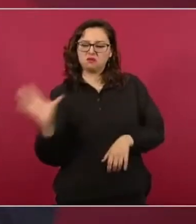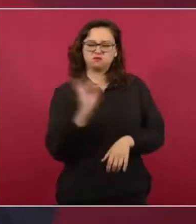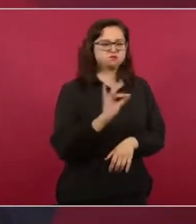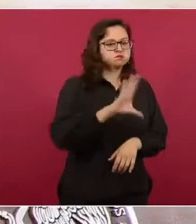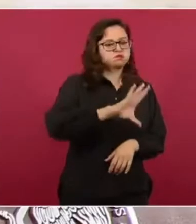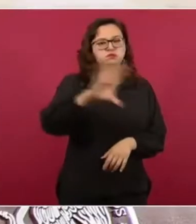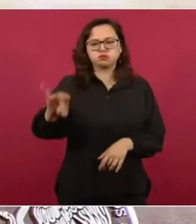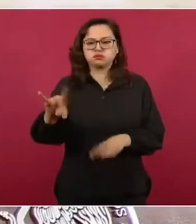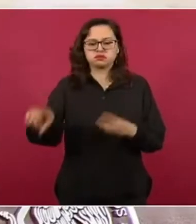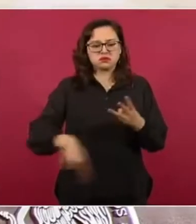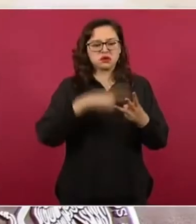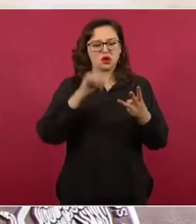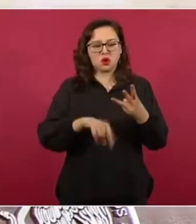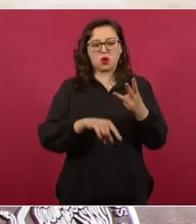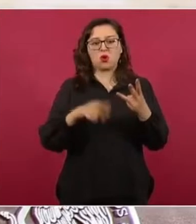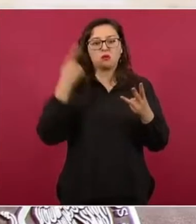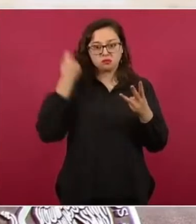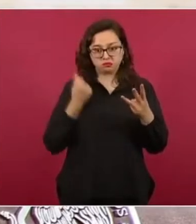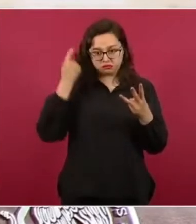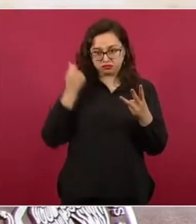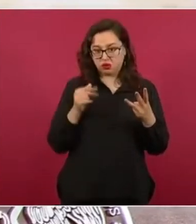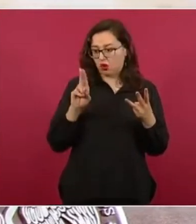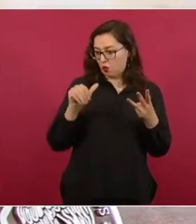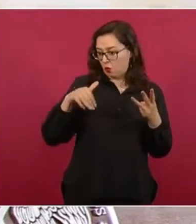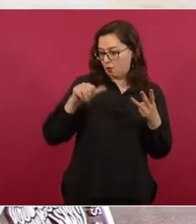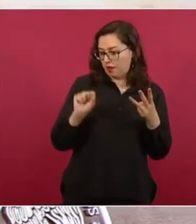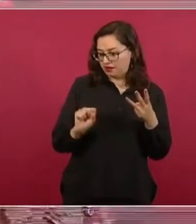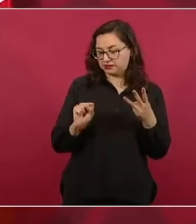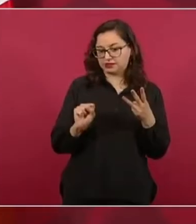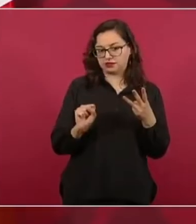lo de las famosas sumas a las que haces referencia.